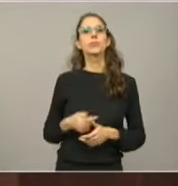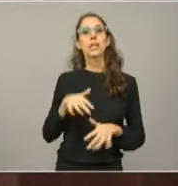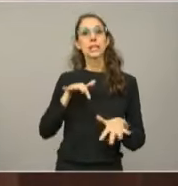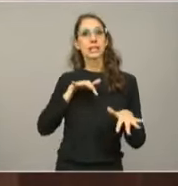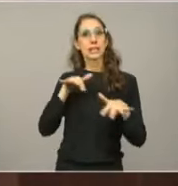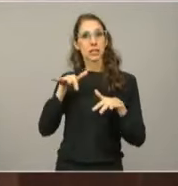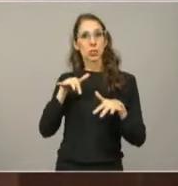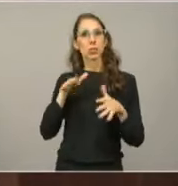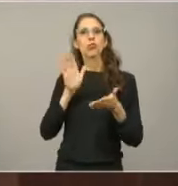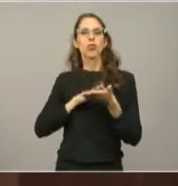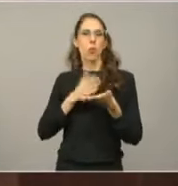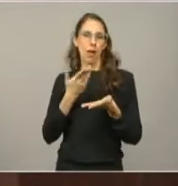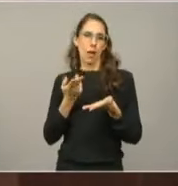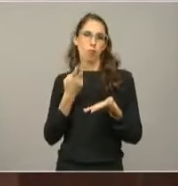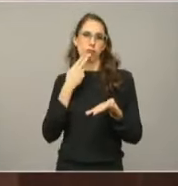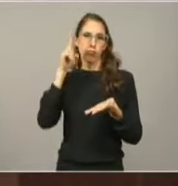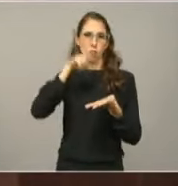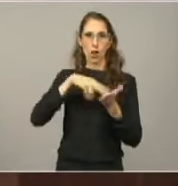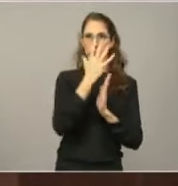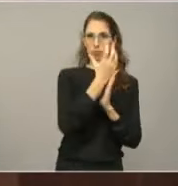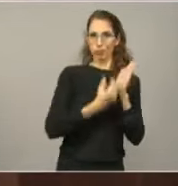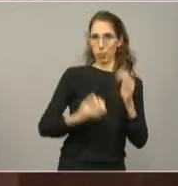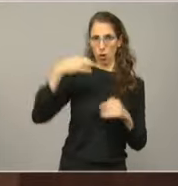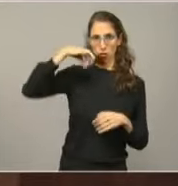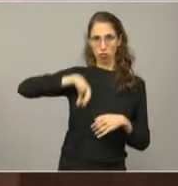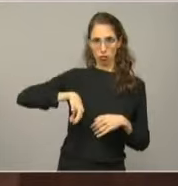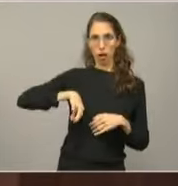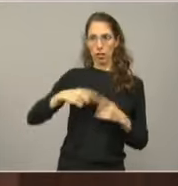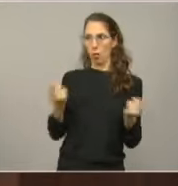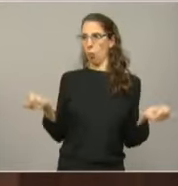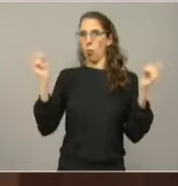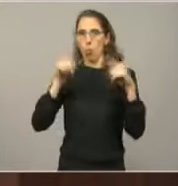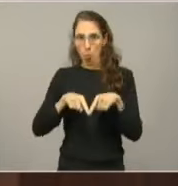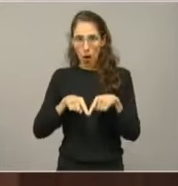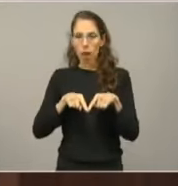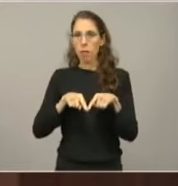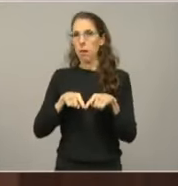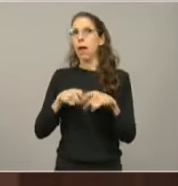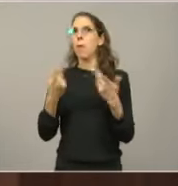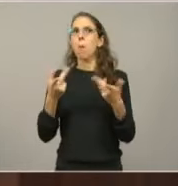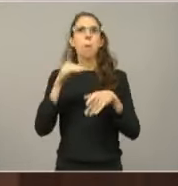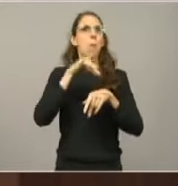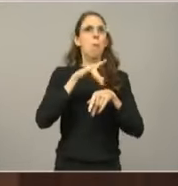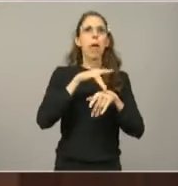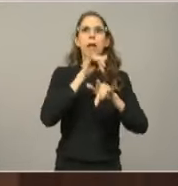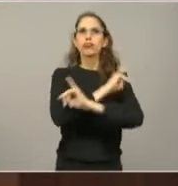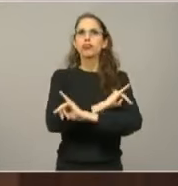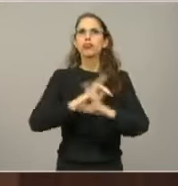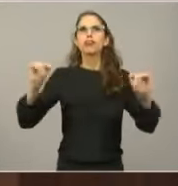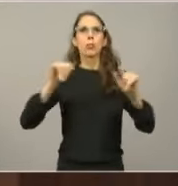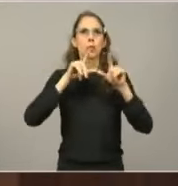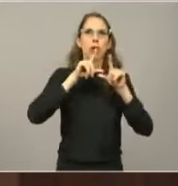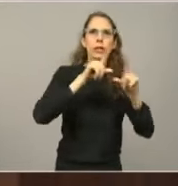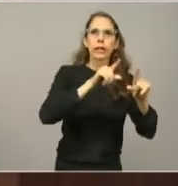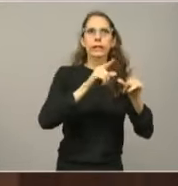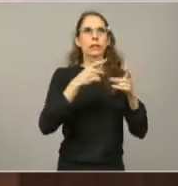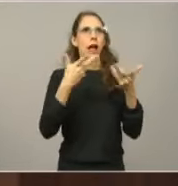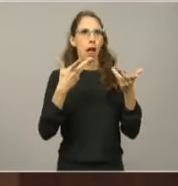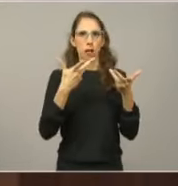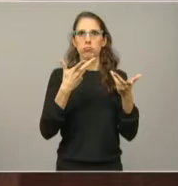lo de la vuelta del impuesto a las ganancias eh hubo una comunicación por parte de los médicos quejándose sobre esa situación si